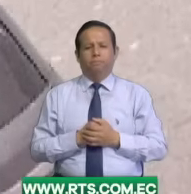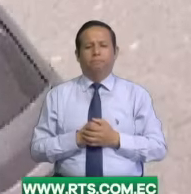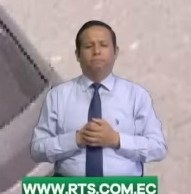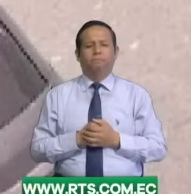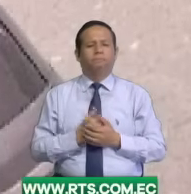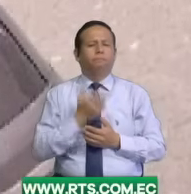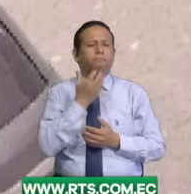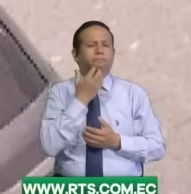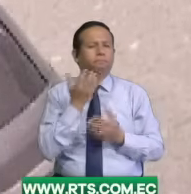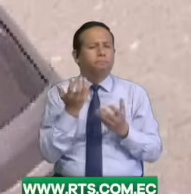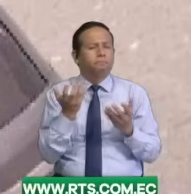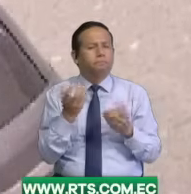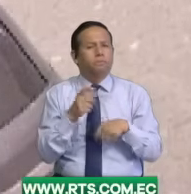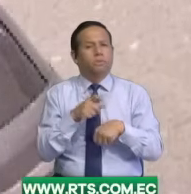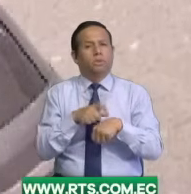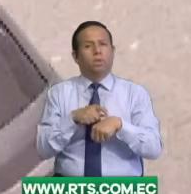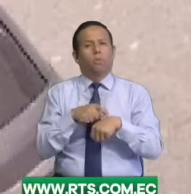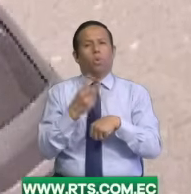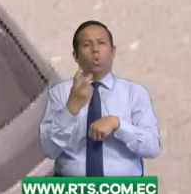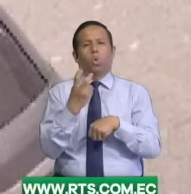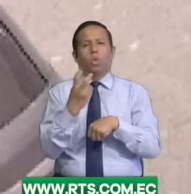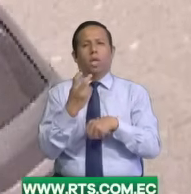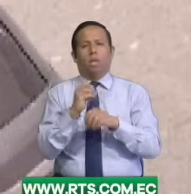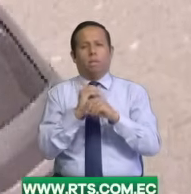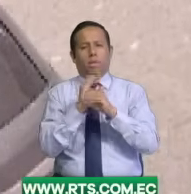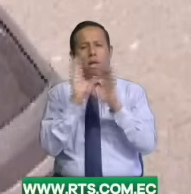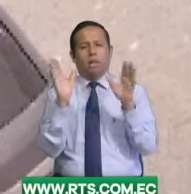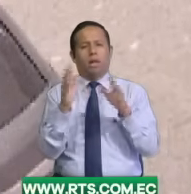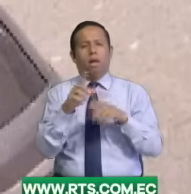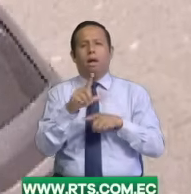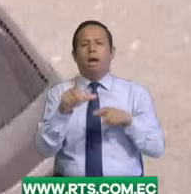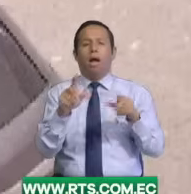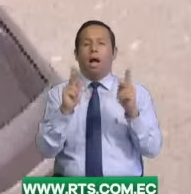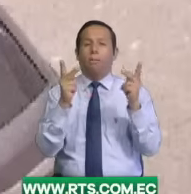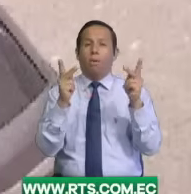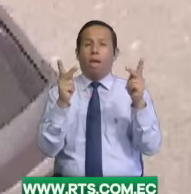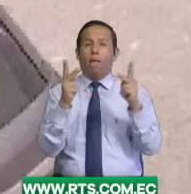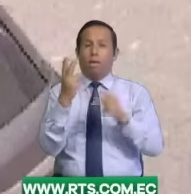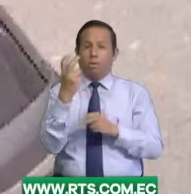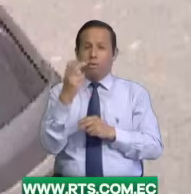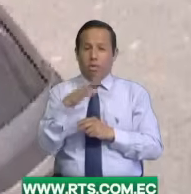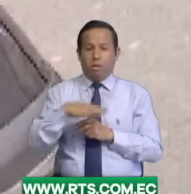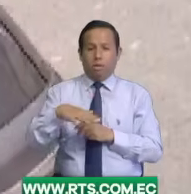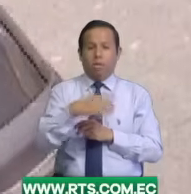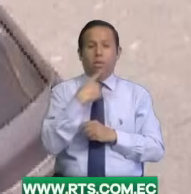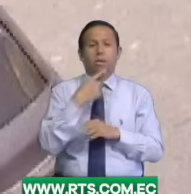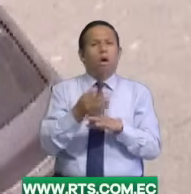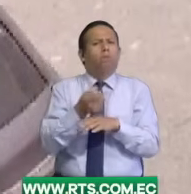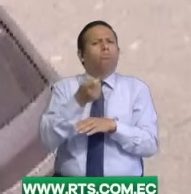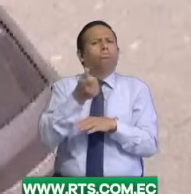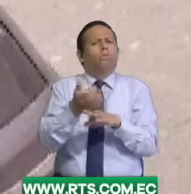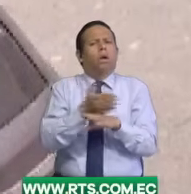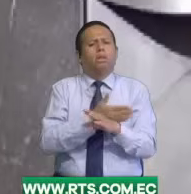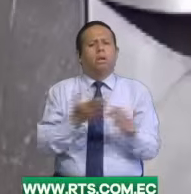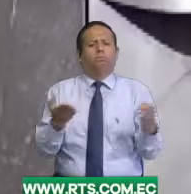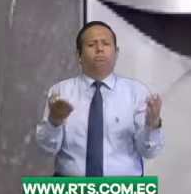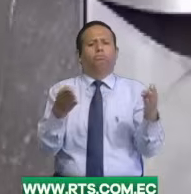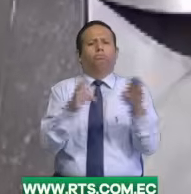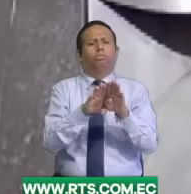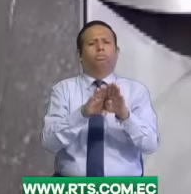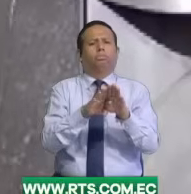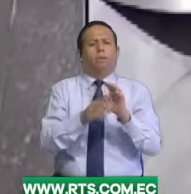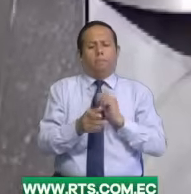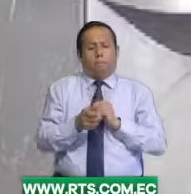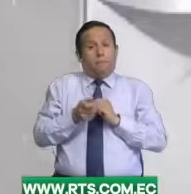El hecho se registró al mediodía en la décima etapa de la Alborada. Por seguridad, los vecinos colocaron recientemente portones eléctricos y